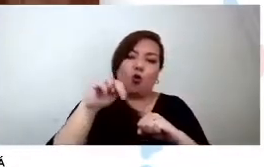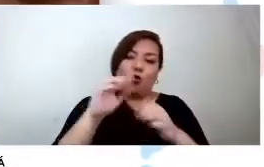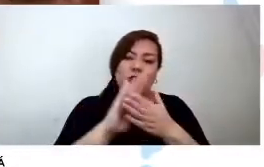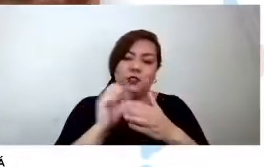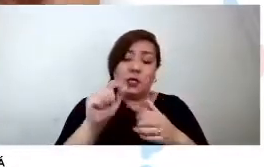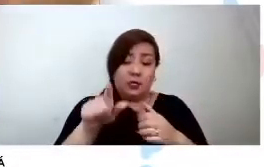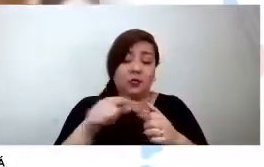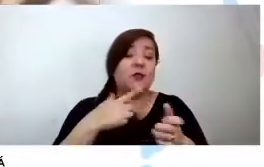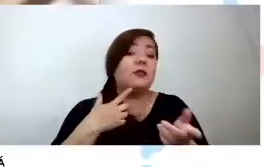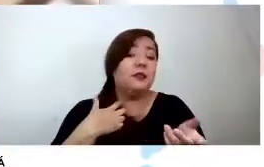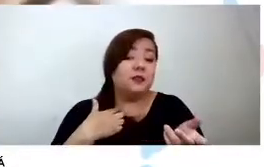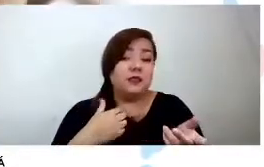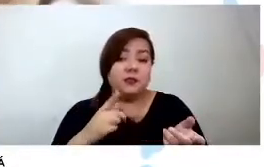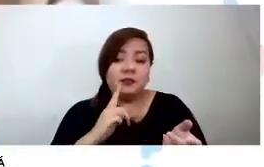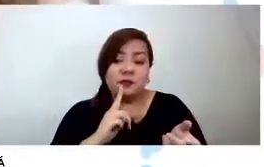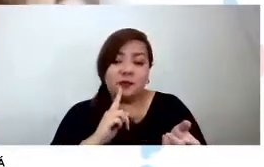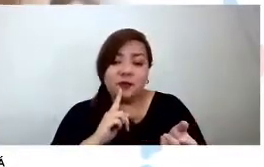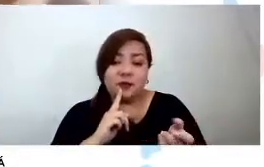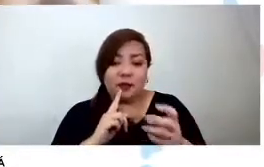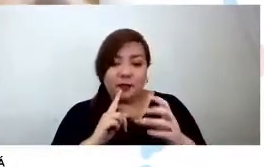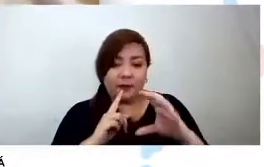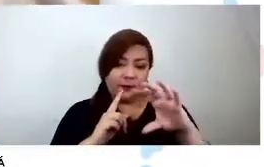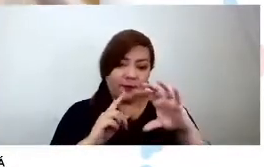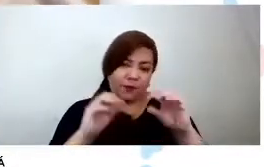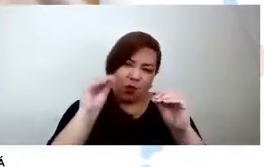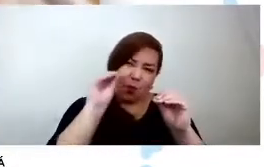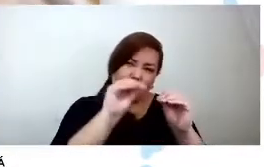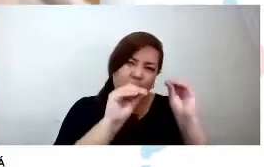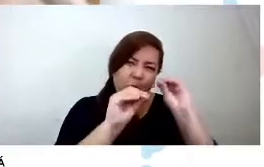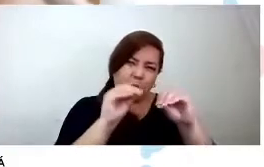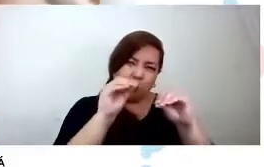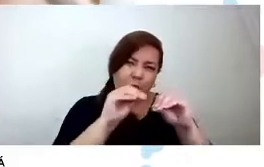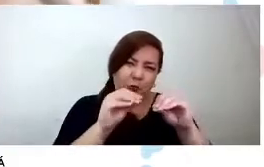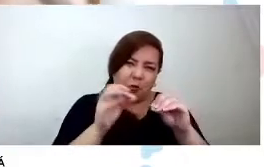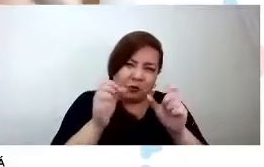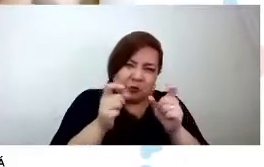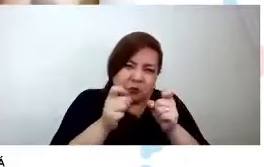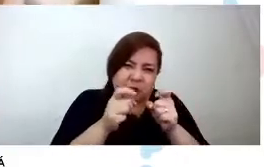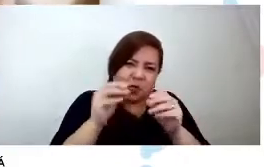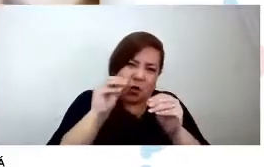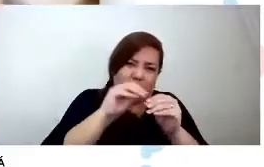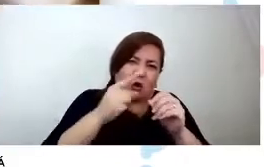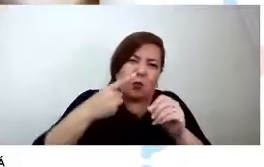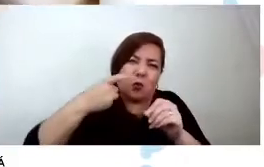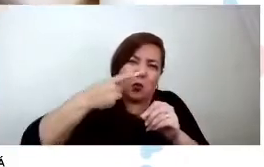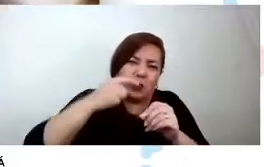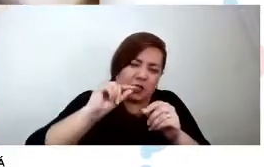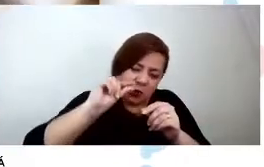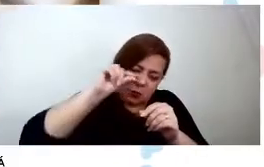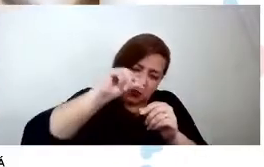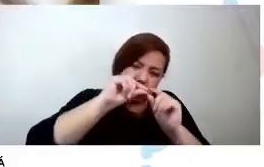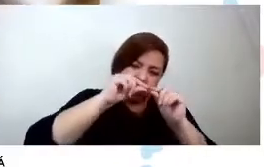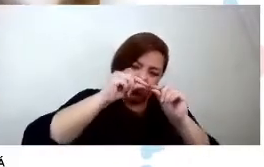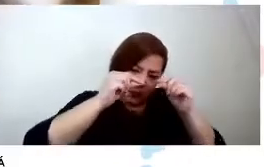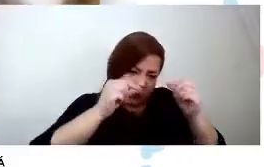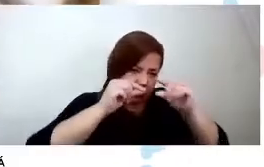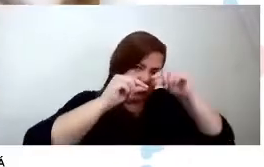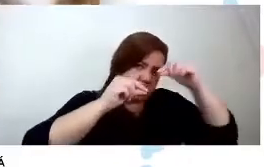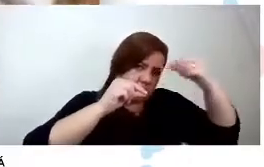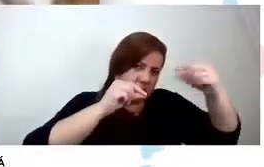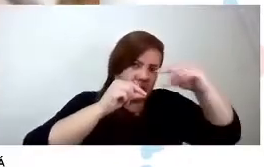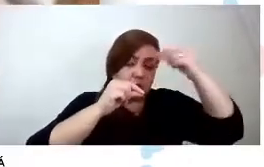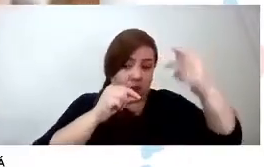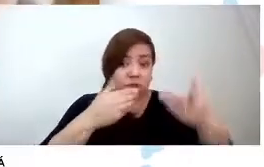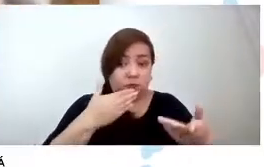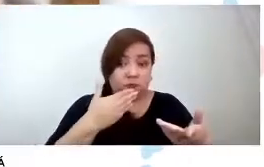tiene la impronta de unos parásitos o como de unos gusanos alrededor. Muy interesante,